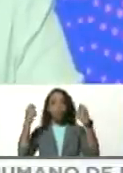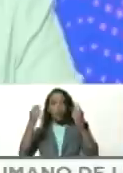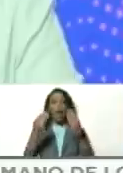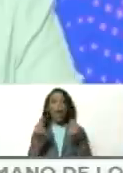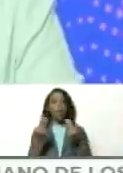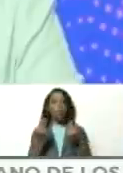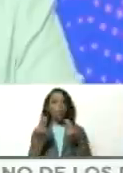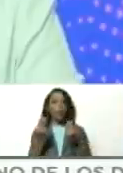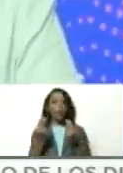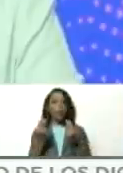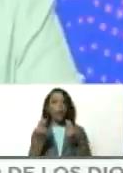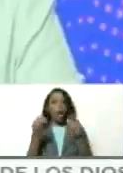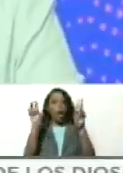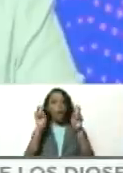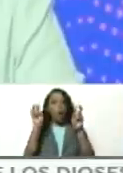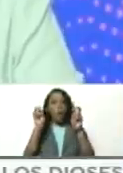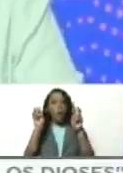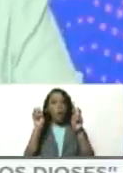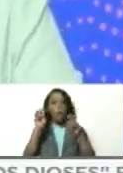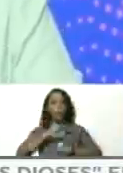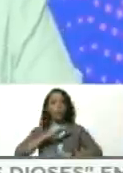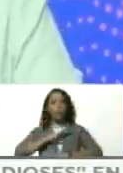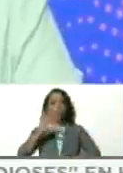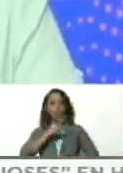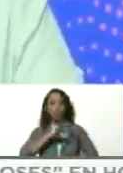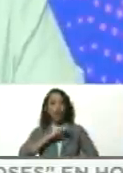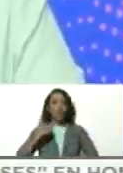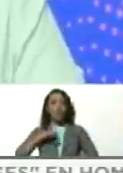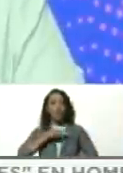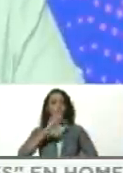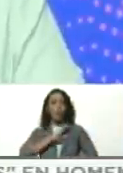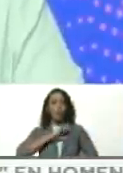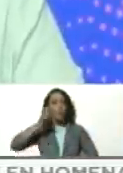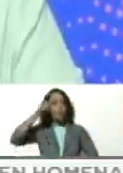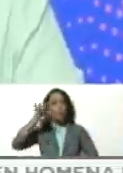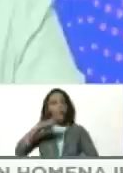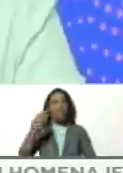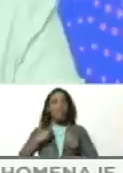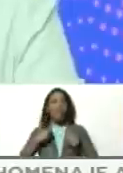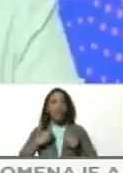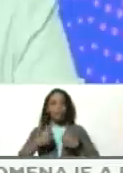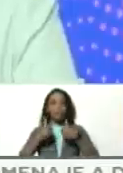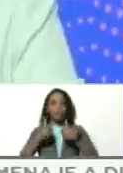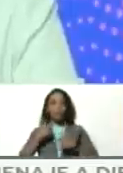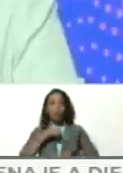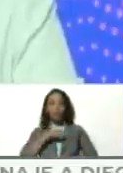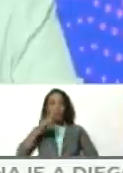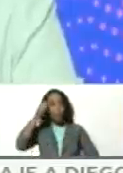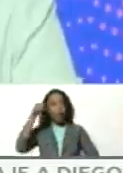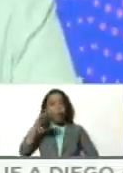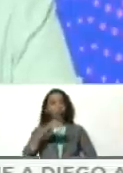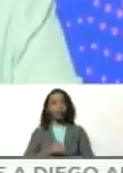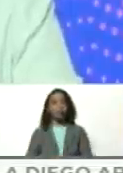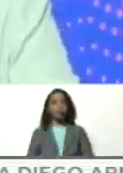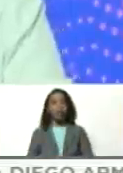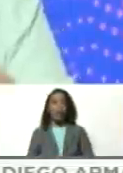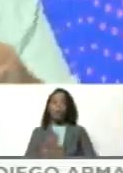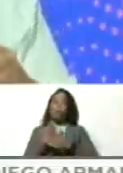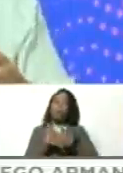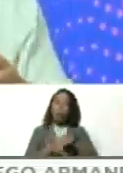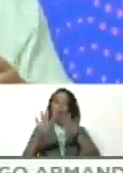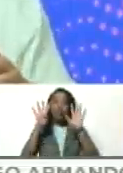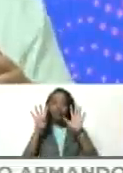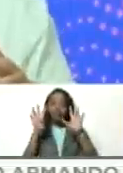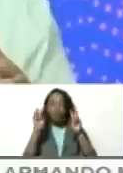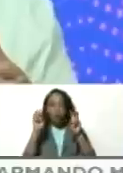económica y el nuevo bienestar social de nuestro pueblo, del vivir viviendo de nuestro pueblo. Vamos a la nueva